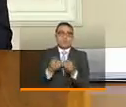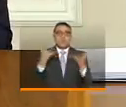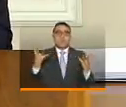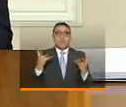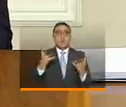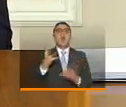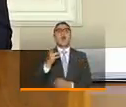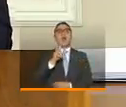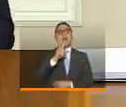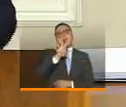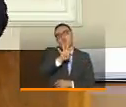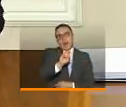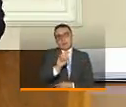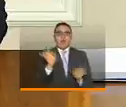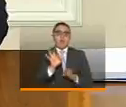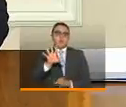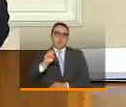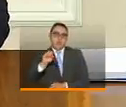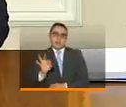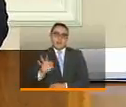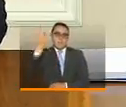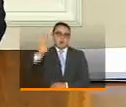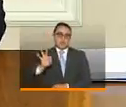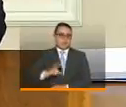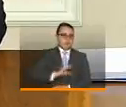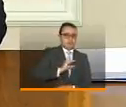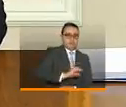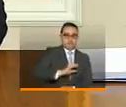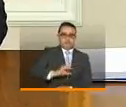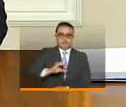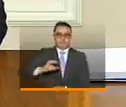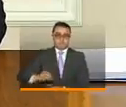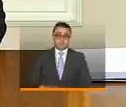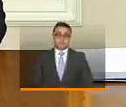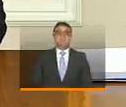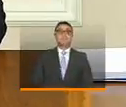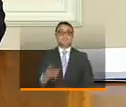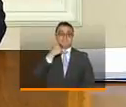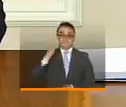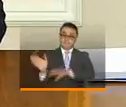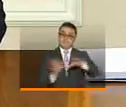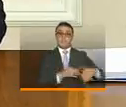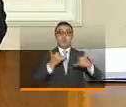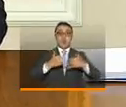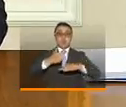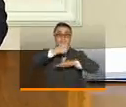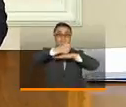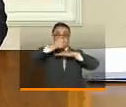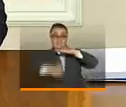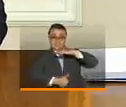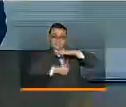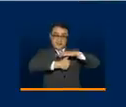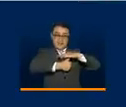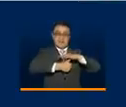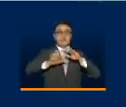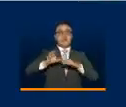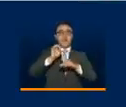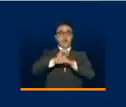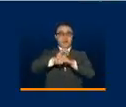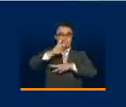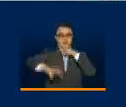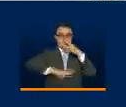a la pandemia. Está con nosotros desde la ciudad de Washington el subdirector de la Organización Panamericana de la Salud, Yarbas Barbosa. Ustedes